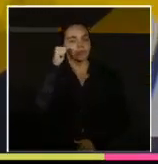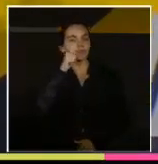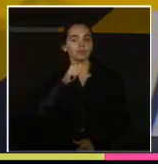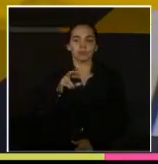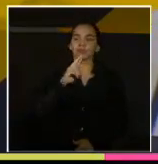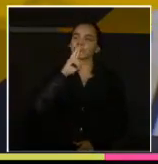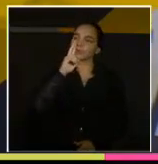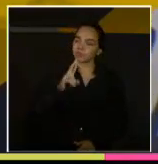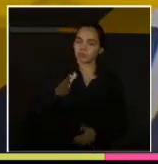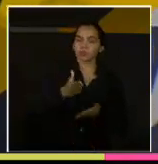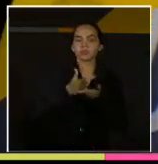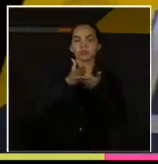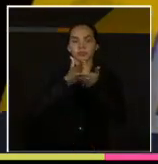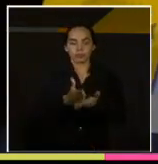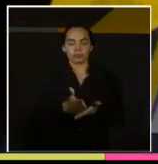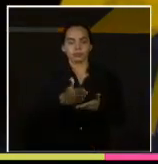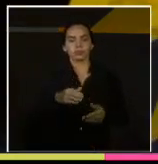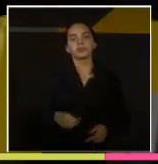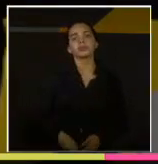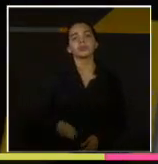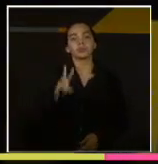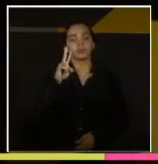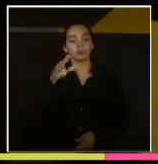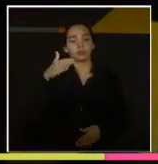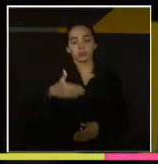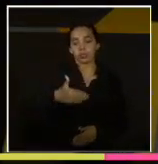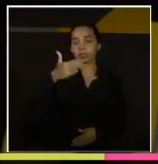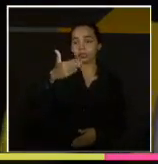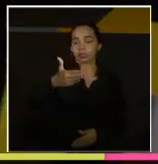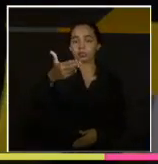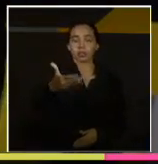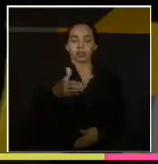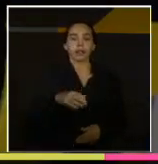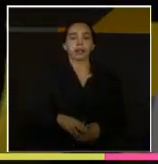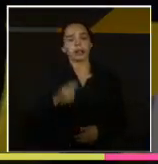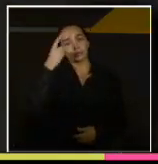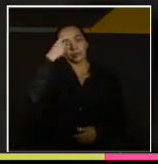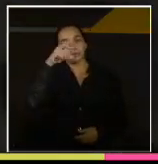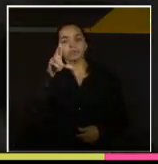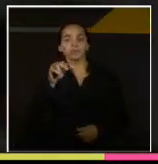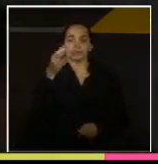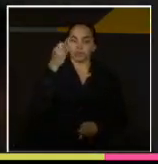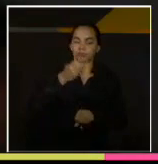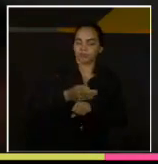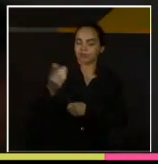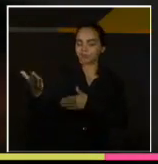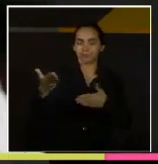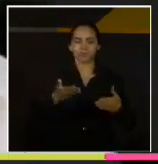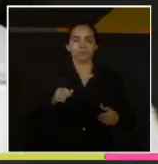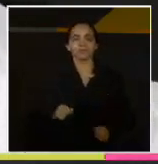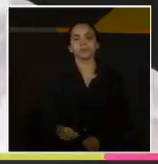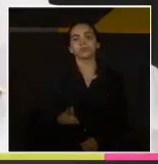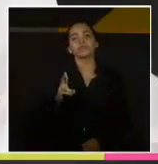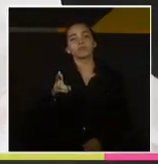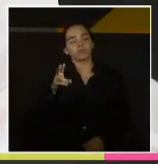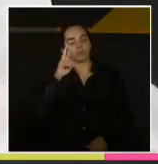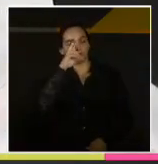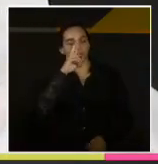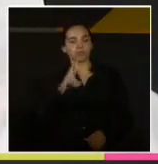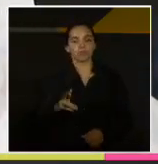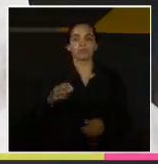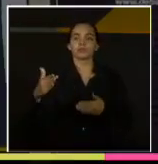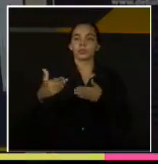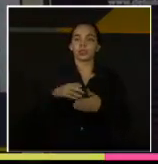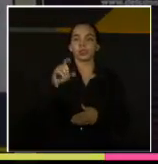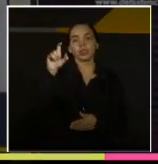por delante. Tenemos que estar dos pasos por delante para que el crimen organizado no llegue. Tenemos un gran reto con la frontera de